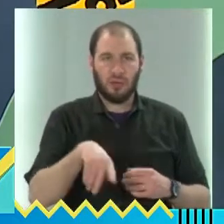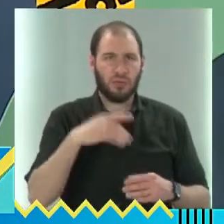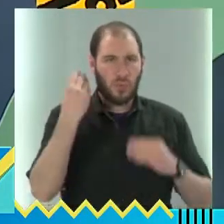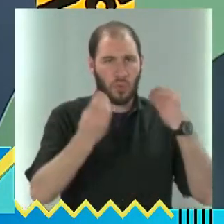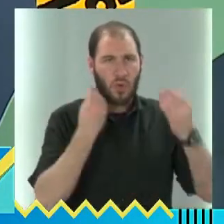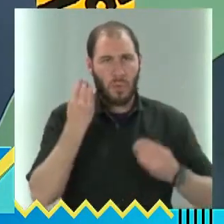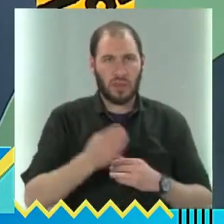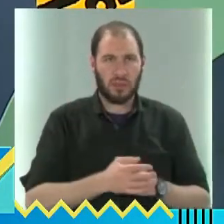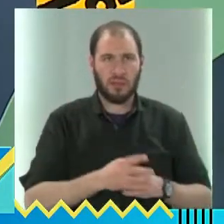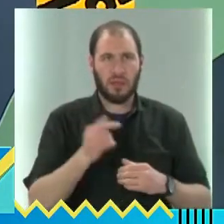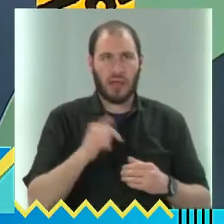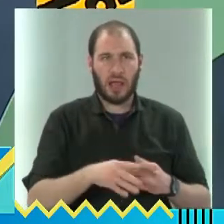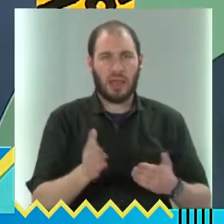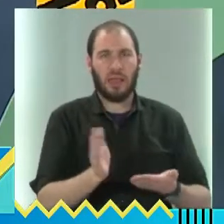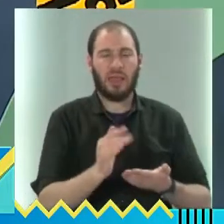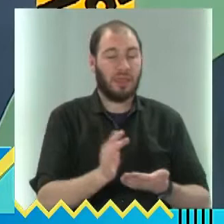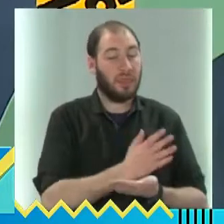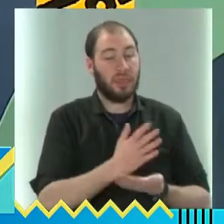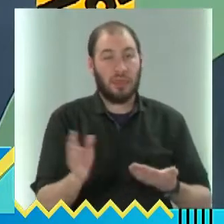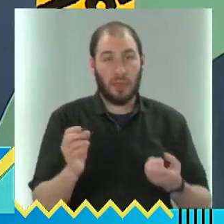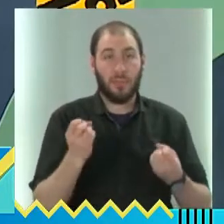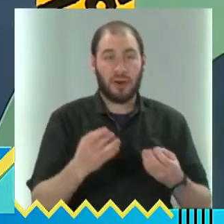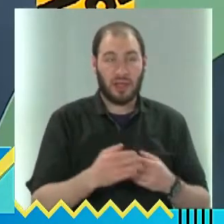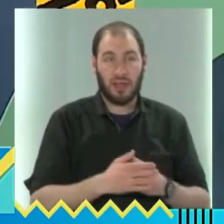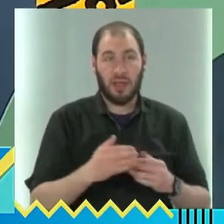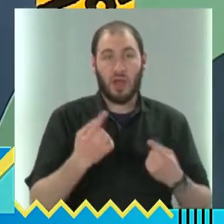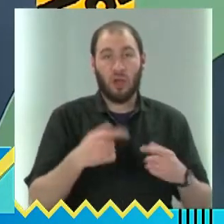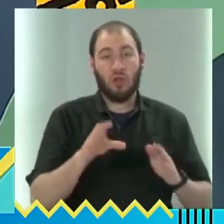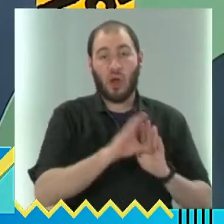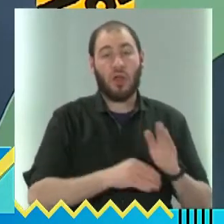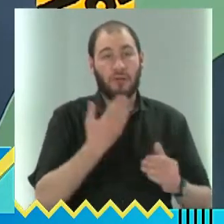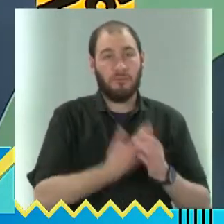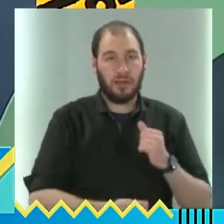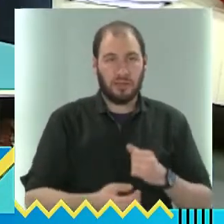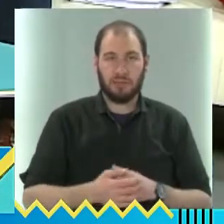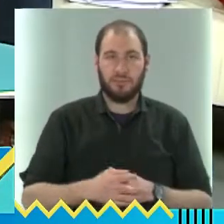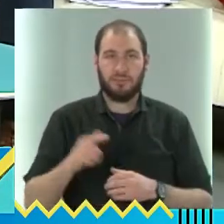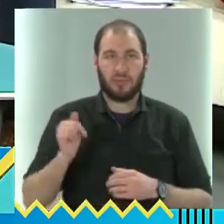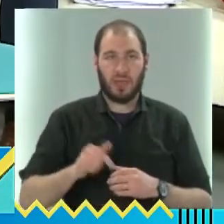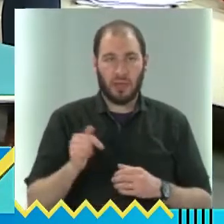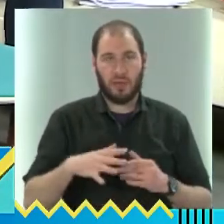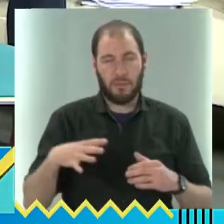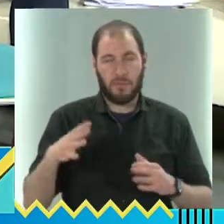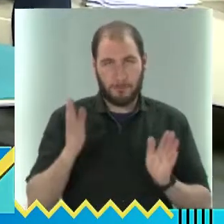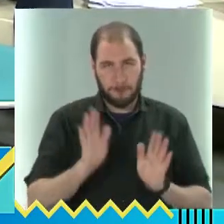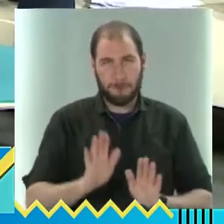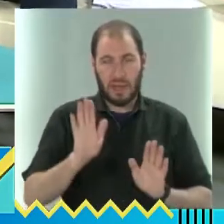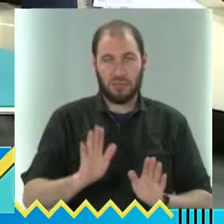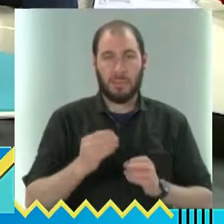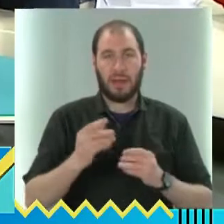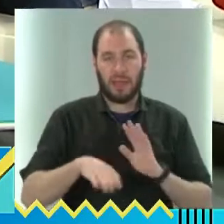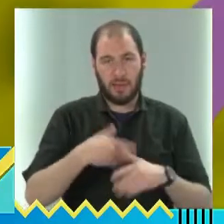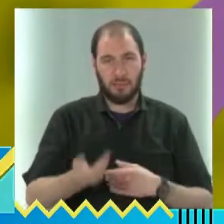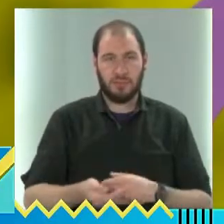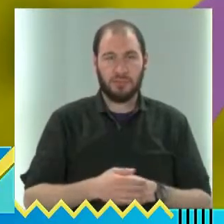preocupa que entre una discrecionalidad errónea por quien tenga que ejecutar el código de falta. Bien, nos vamos a dejar eso pendiente para dentro